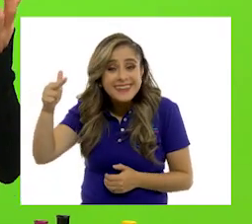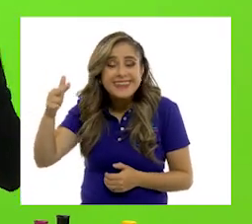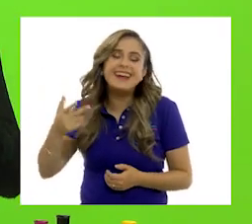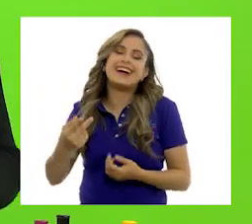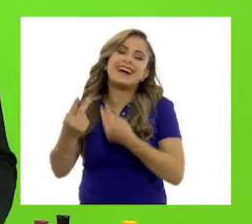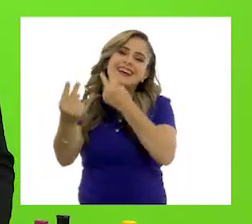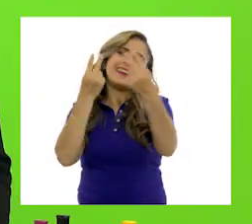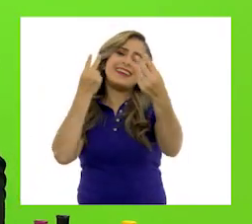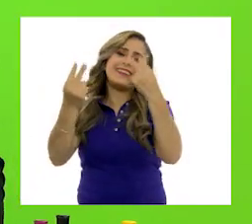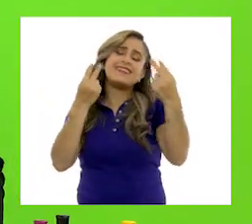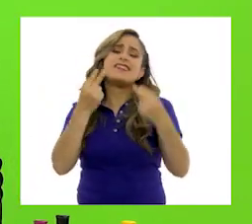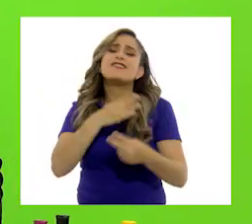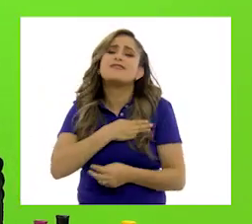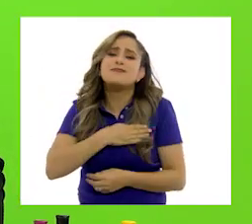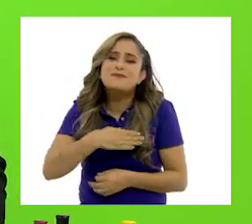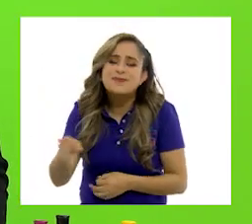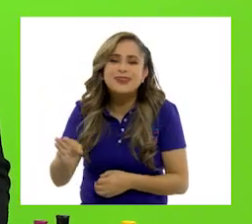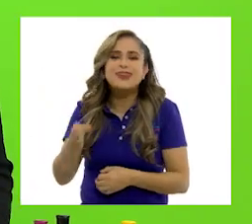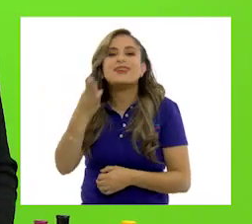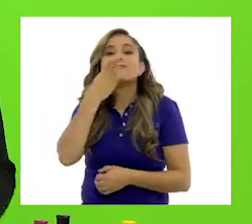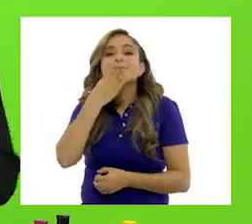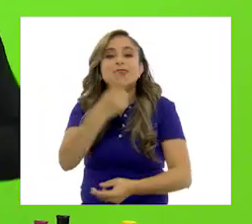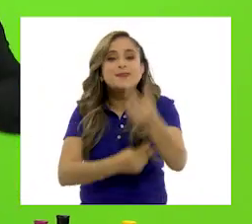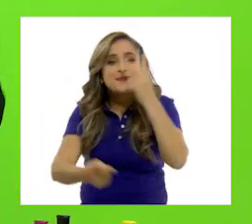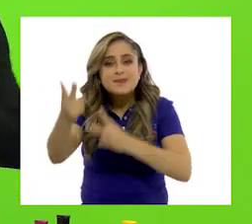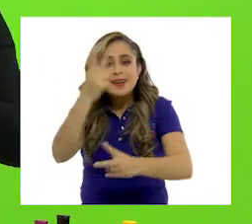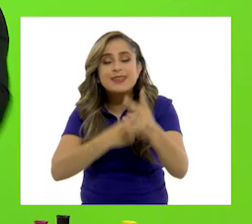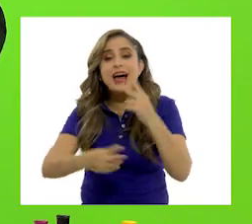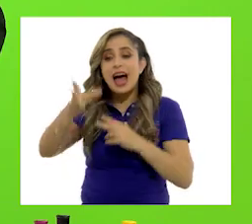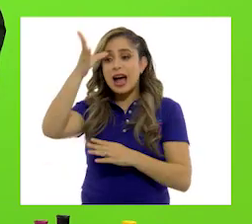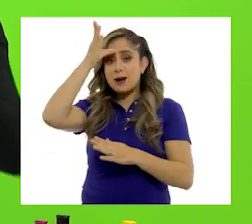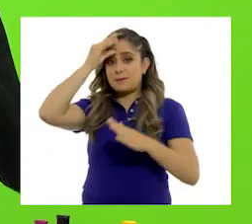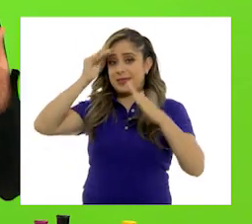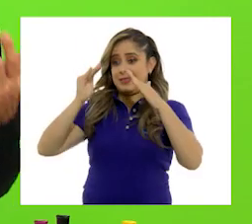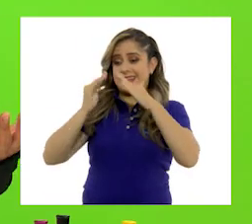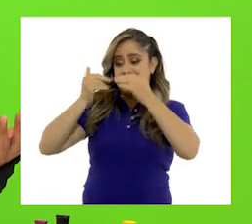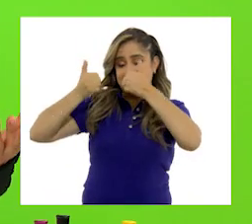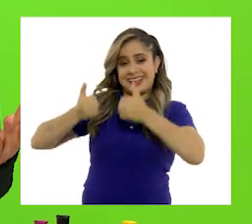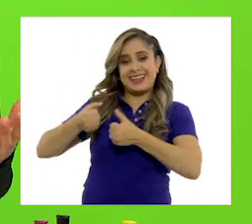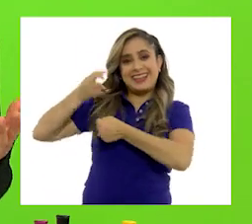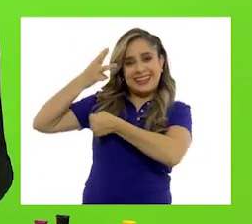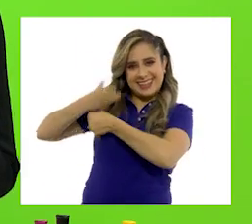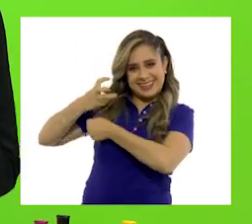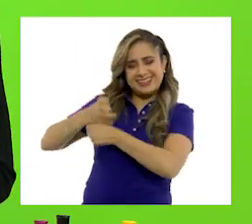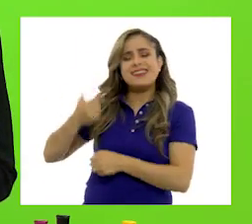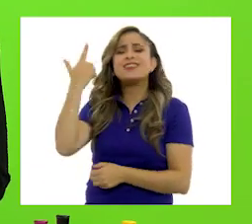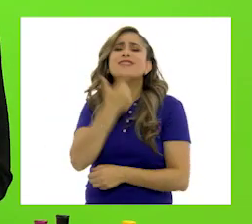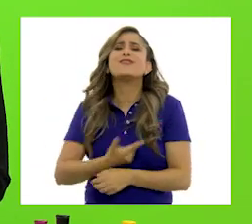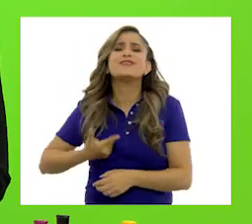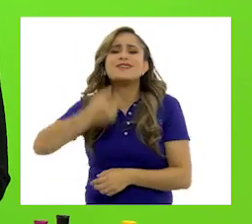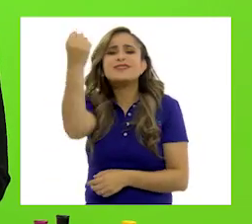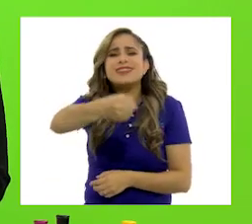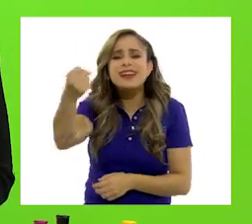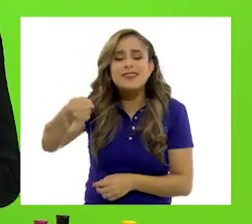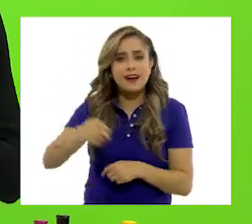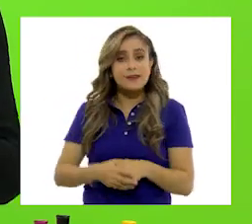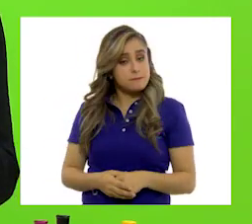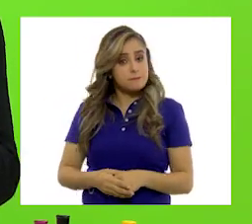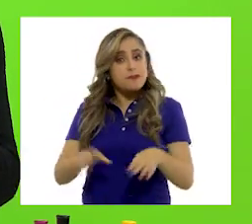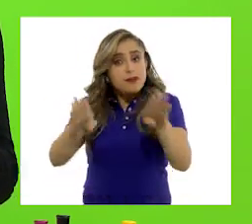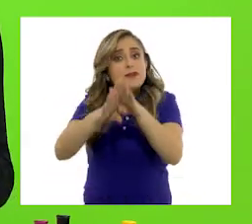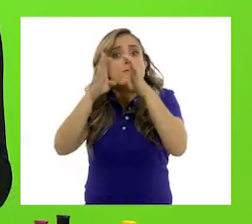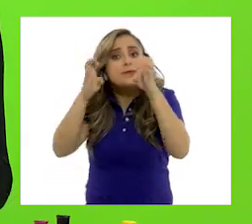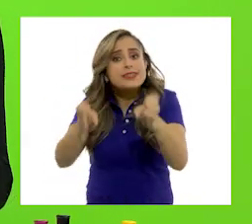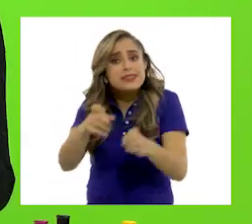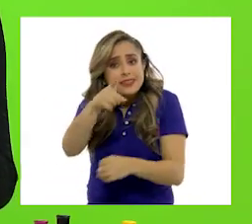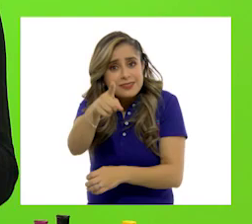que ya llegaron. Bienvenidas y bienvenidos a Aprende en Casa 3. Qué gusto saludarlos. ¿Cómo se sienten el día de hoy? Yo